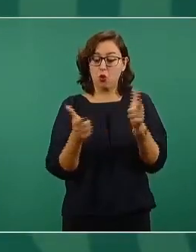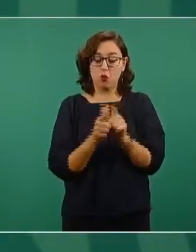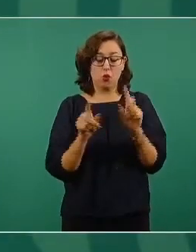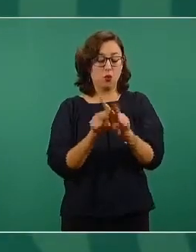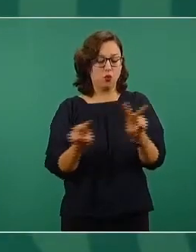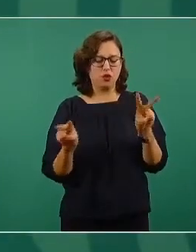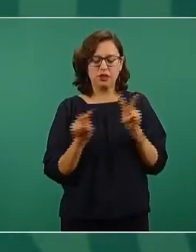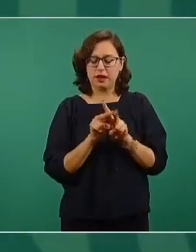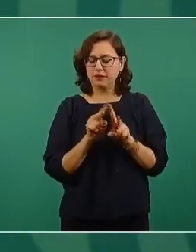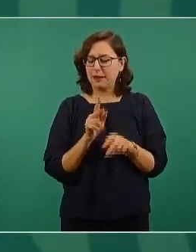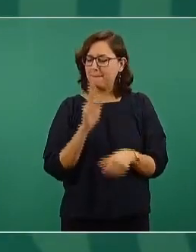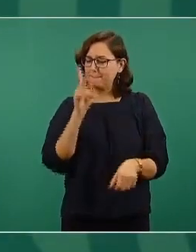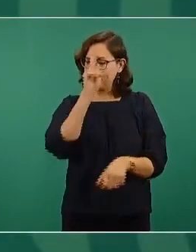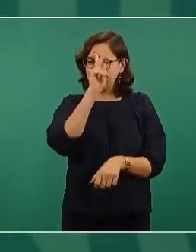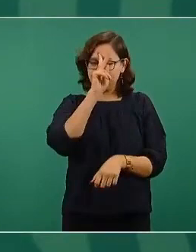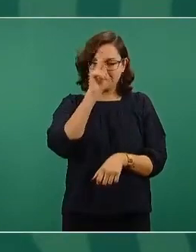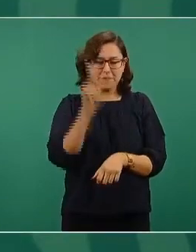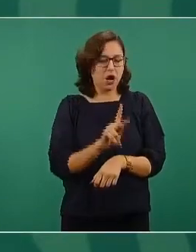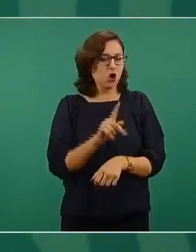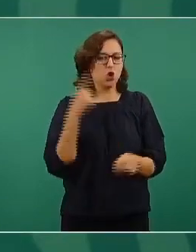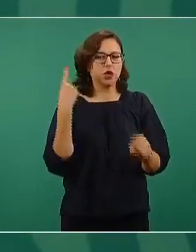primero, para